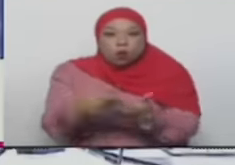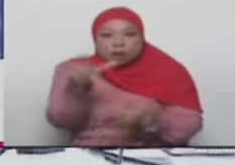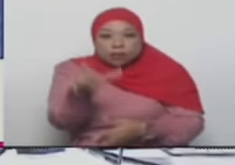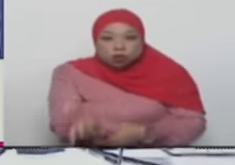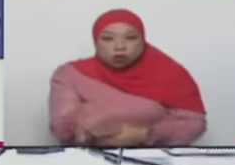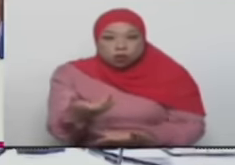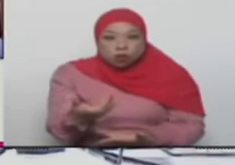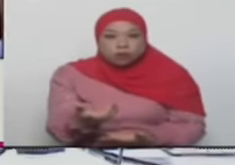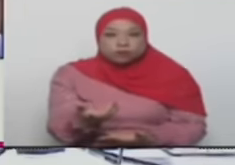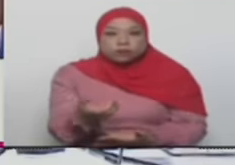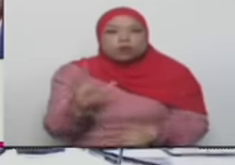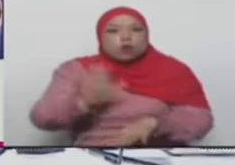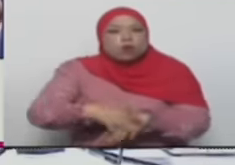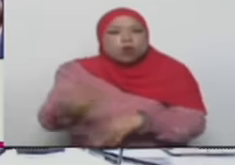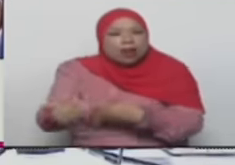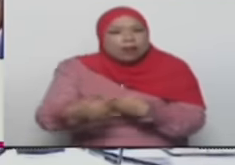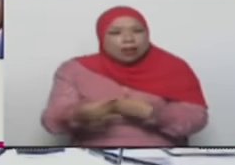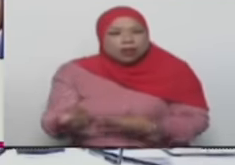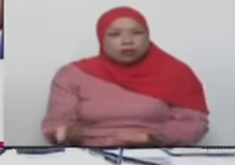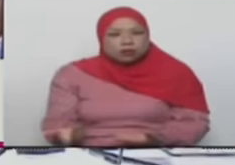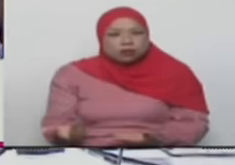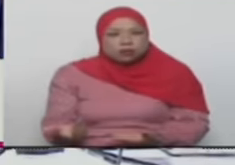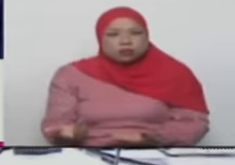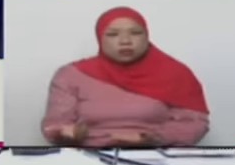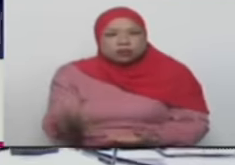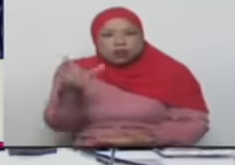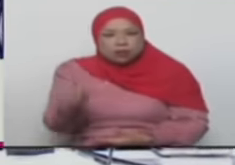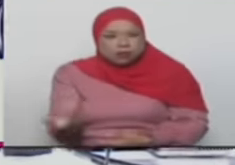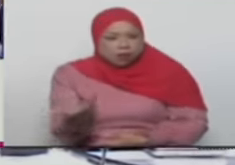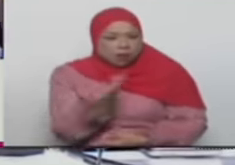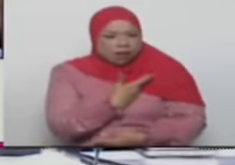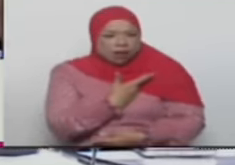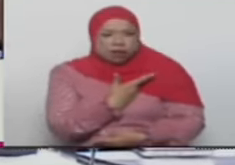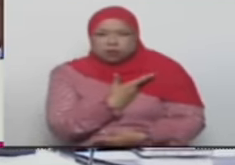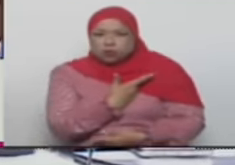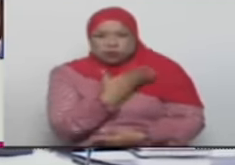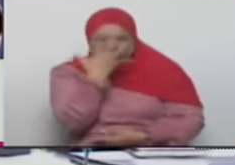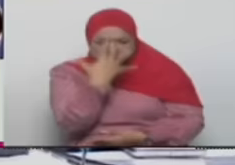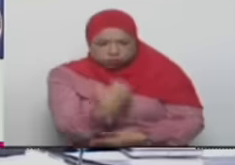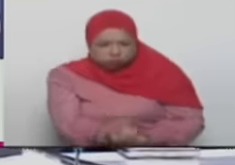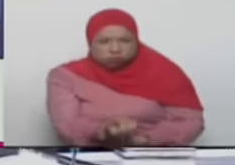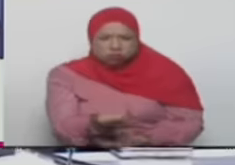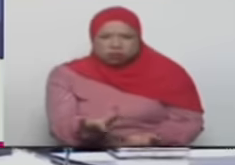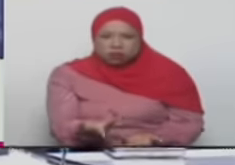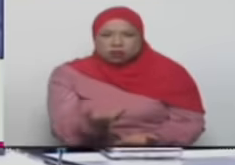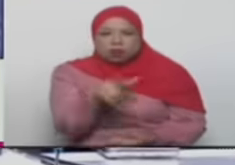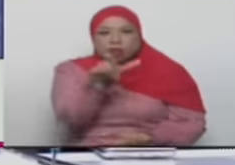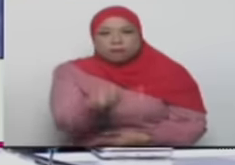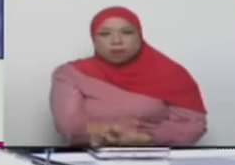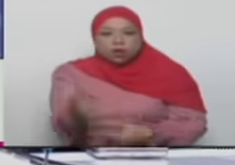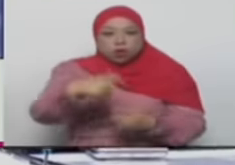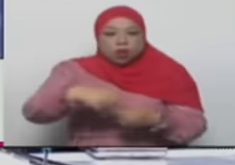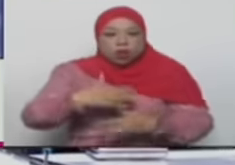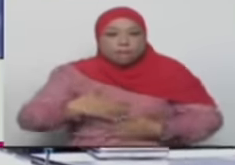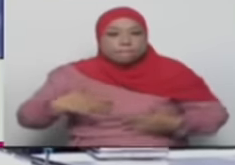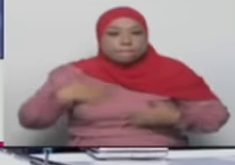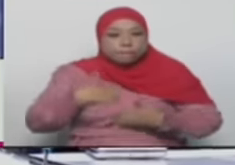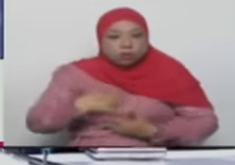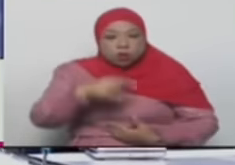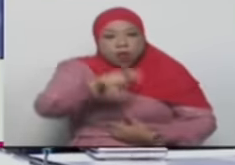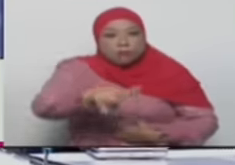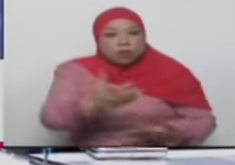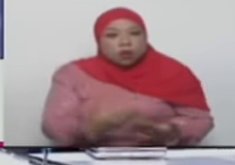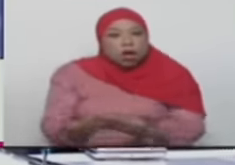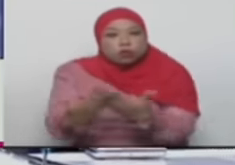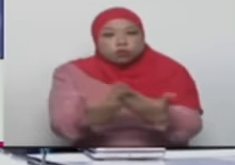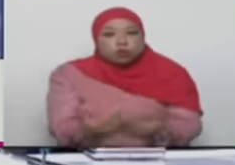muchachos. ¿Por qué lo atacan? Ah, ¿verdad? Para tratar de dañar la vida social